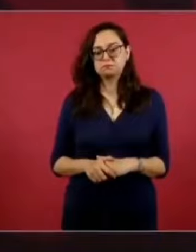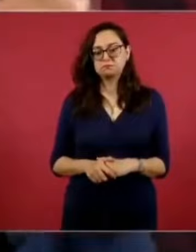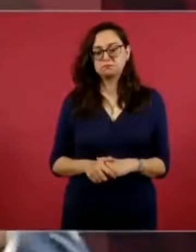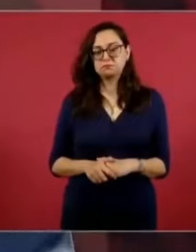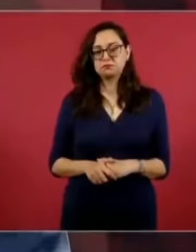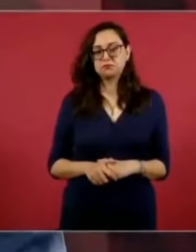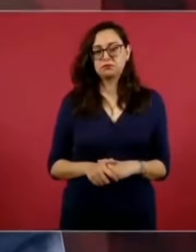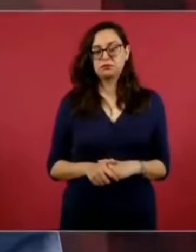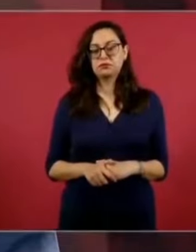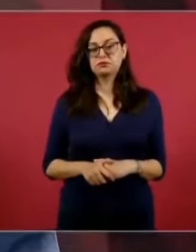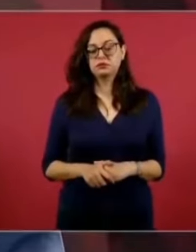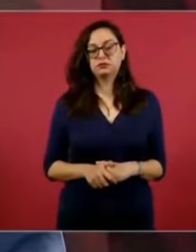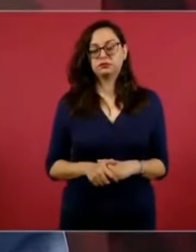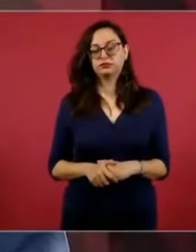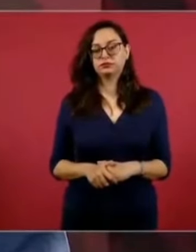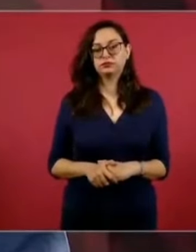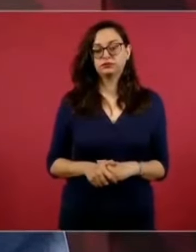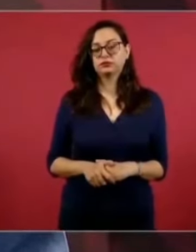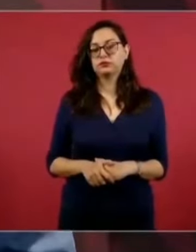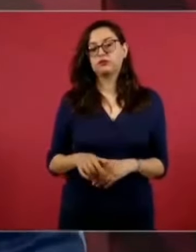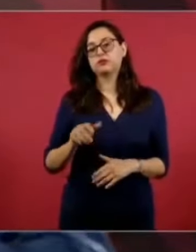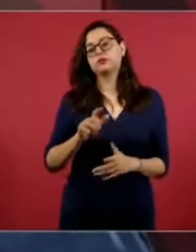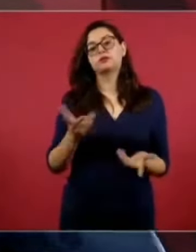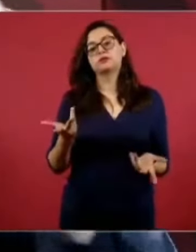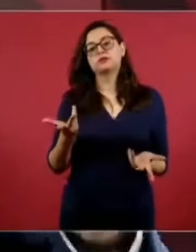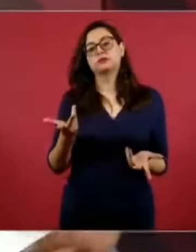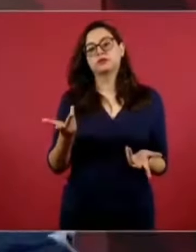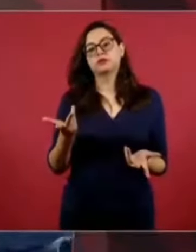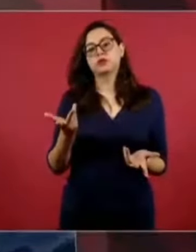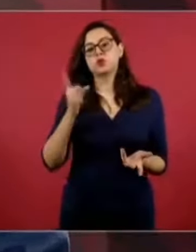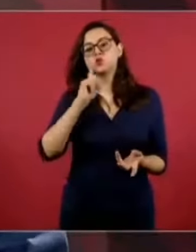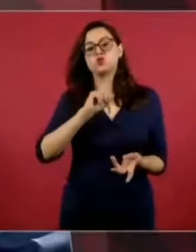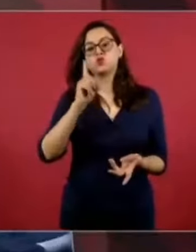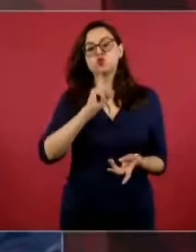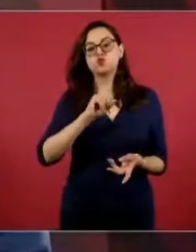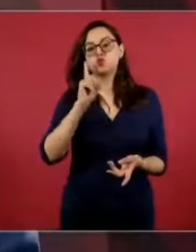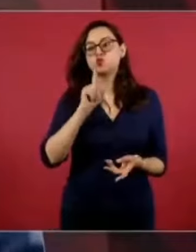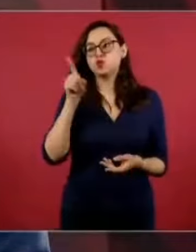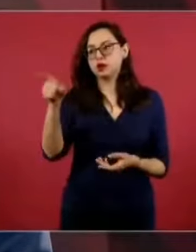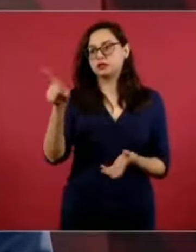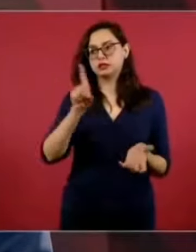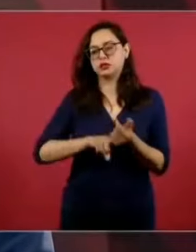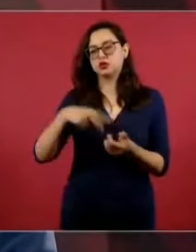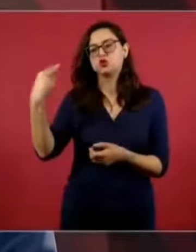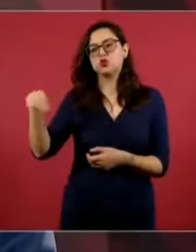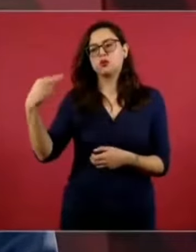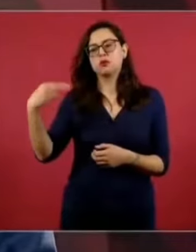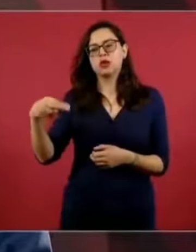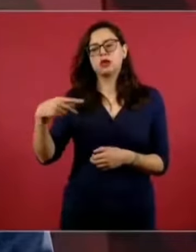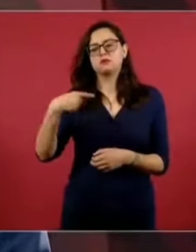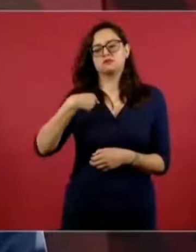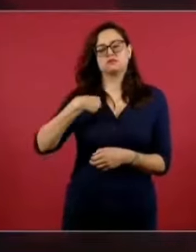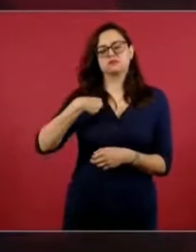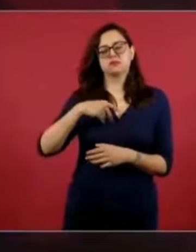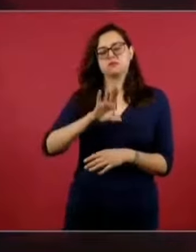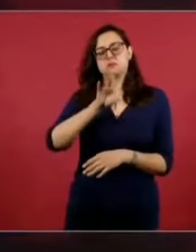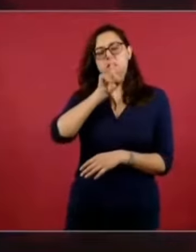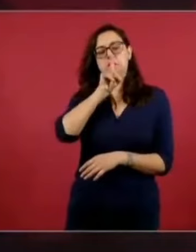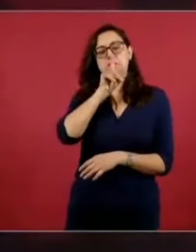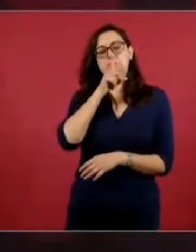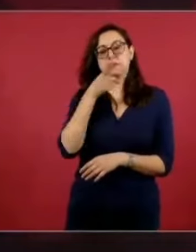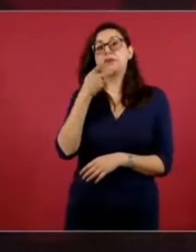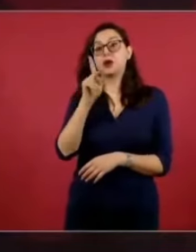luego también este ya se reveló en contra de nosotros una consejera que es la encargada de